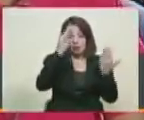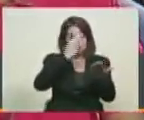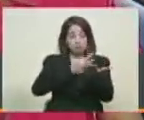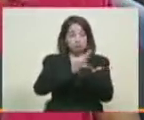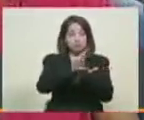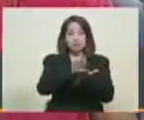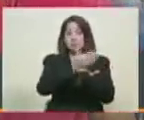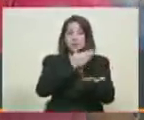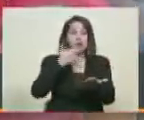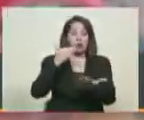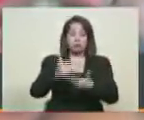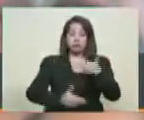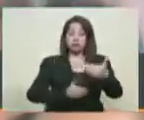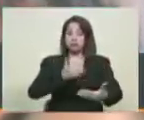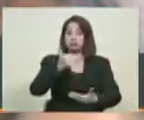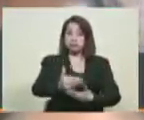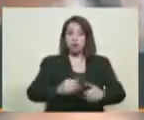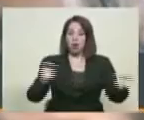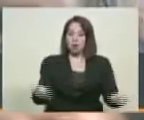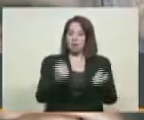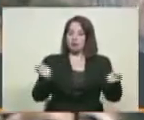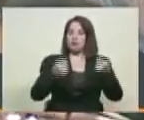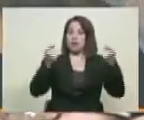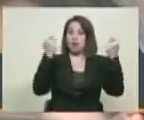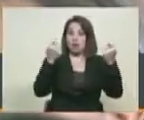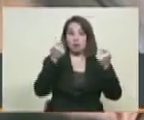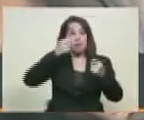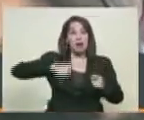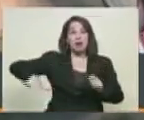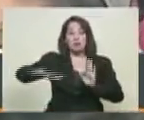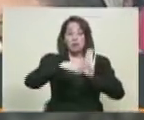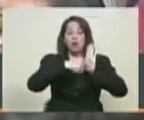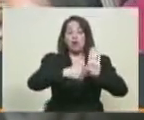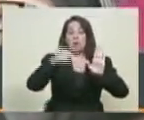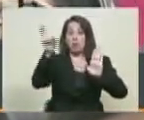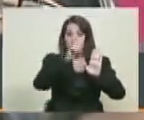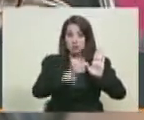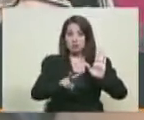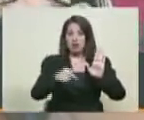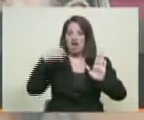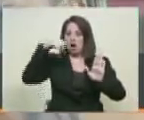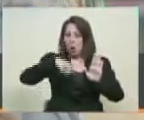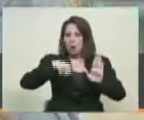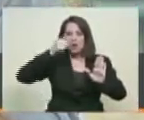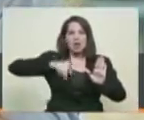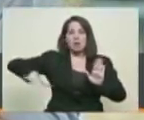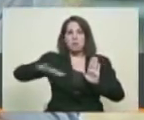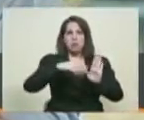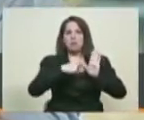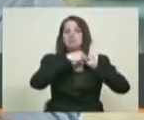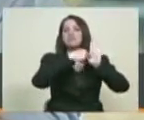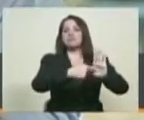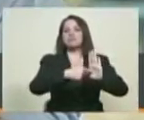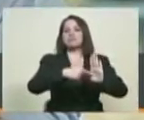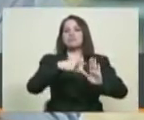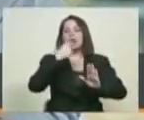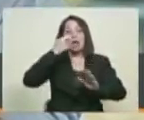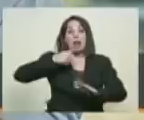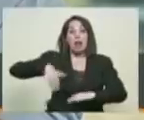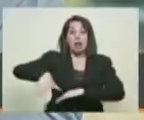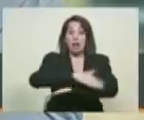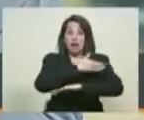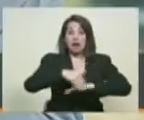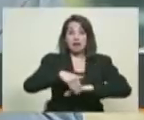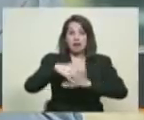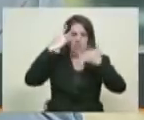avance, ha sido un ejemplo motivador para que el pueblo venezolano hoy salga a la calle a expresarse con su talento hacia